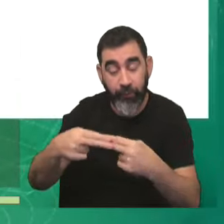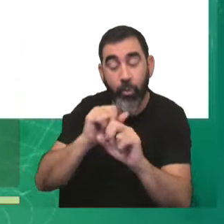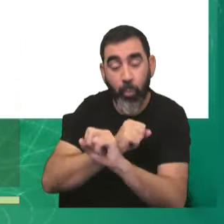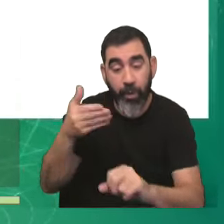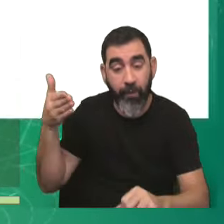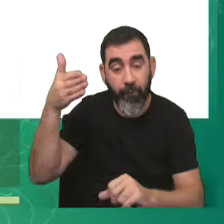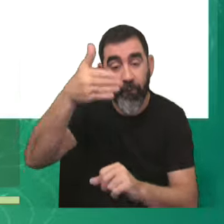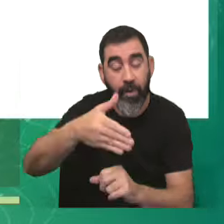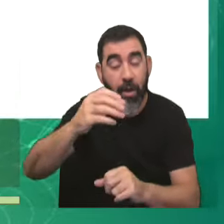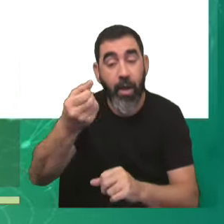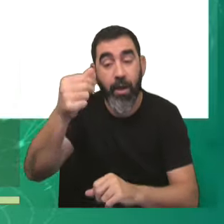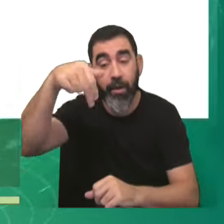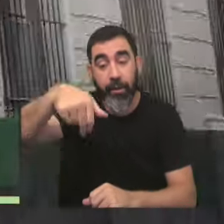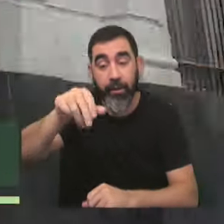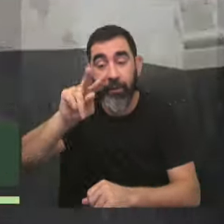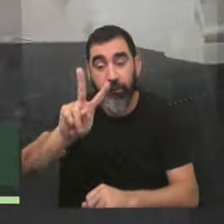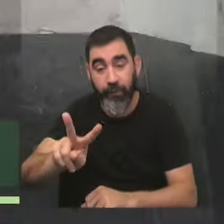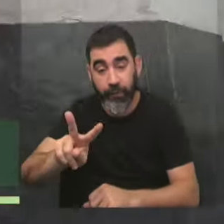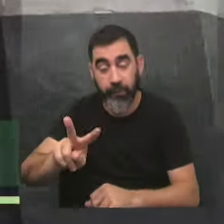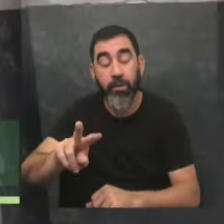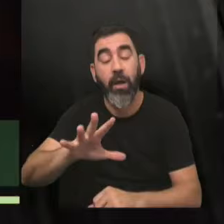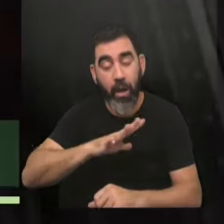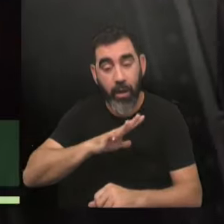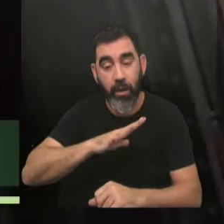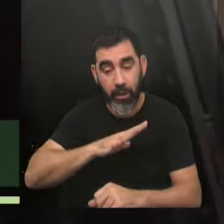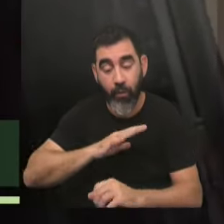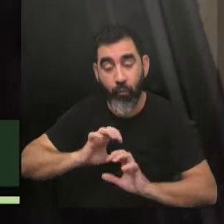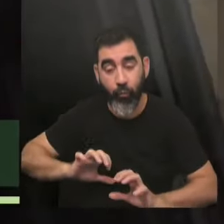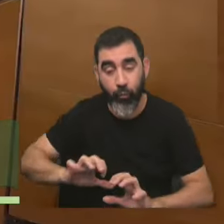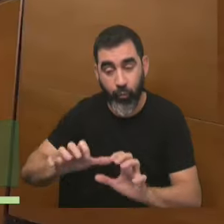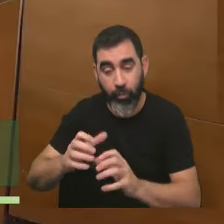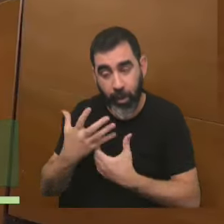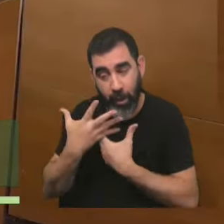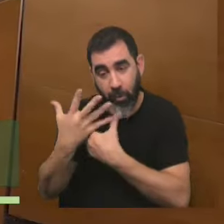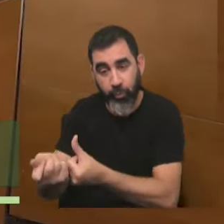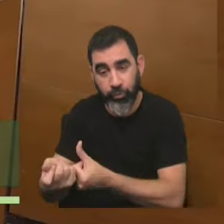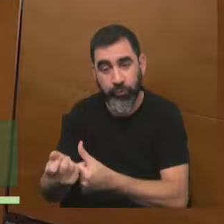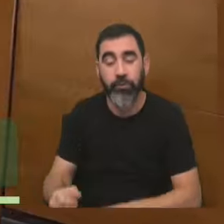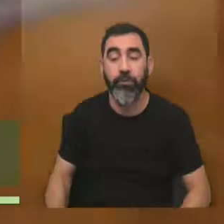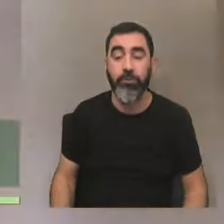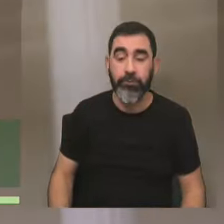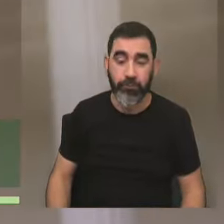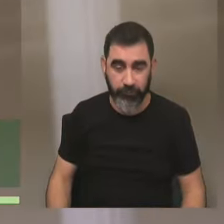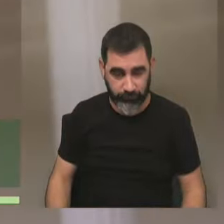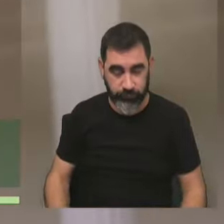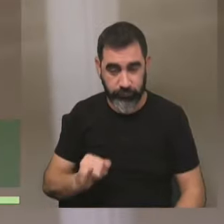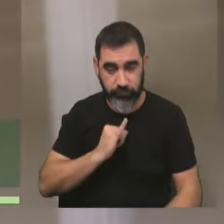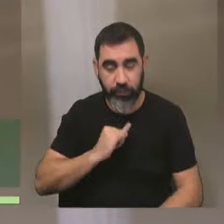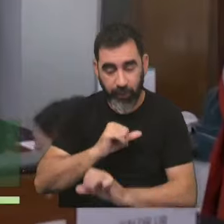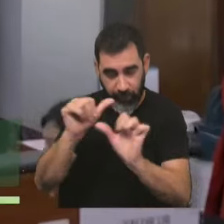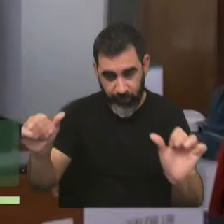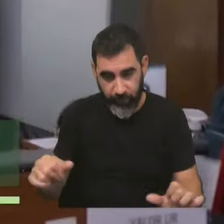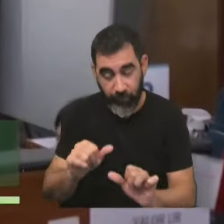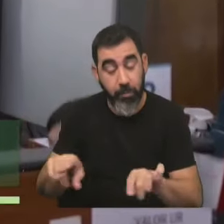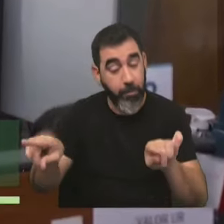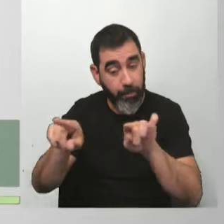acercar a la agencia Nacional de Vivienda que tenemos justamente lugares para hacer aquí eh la identificación lo